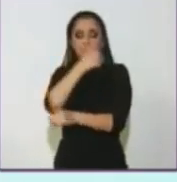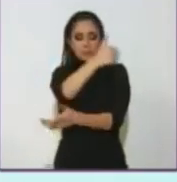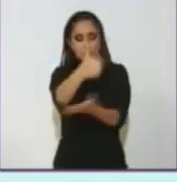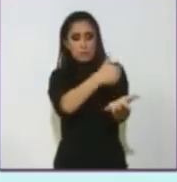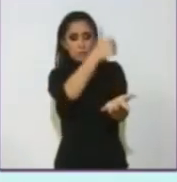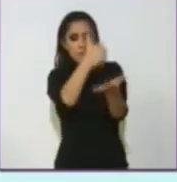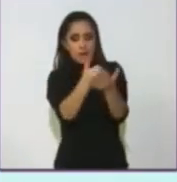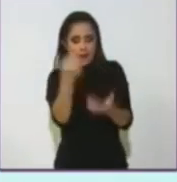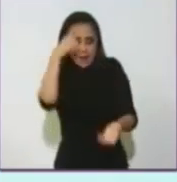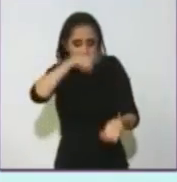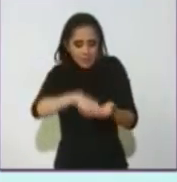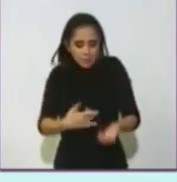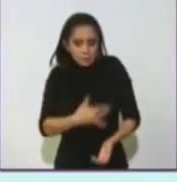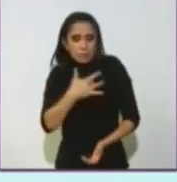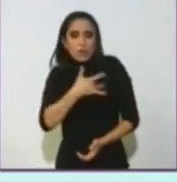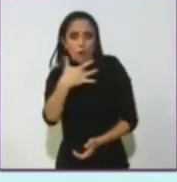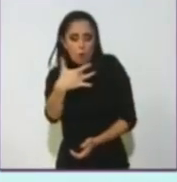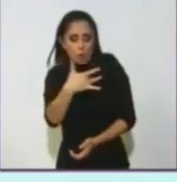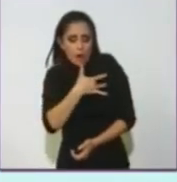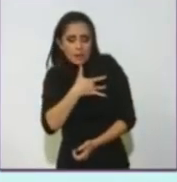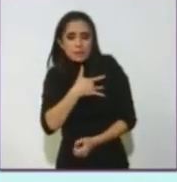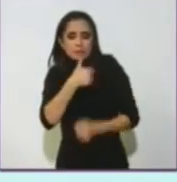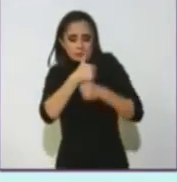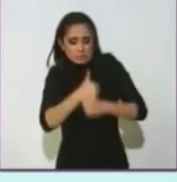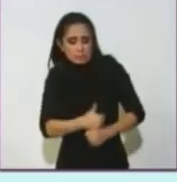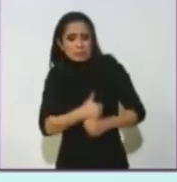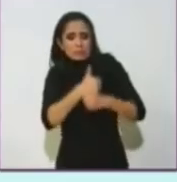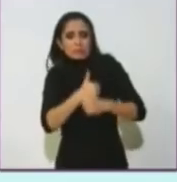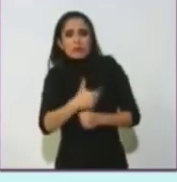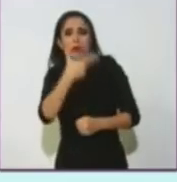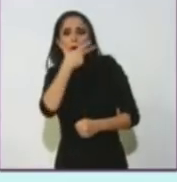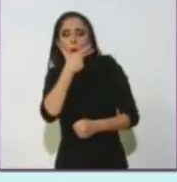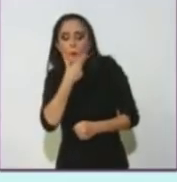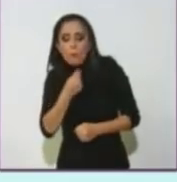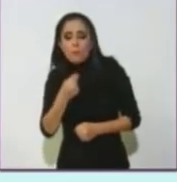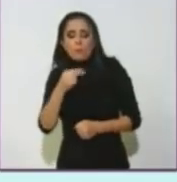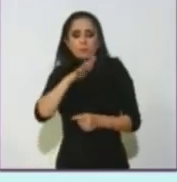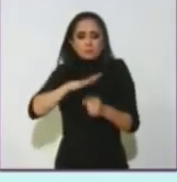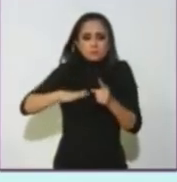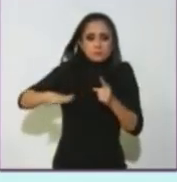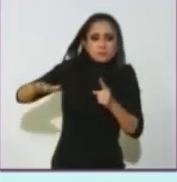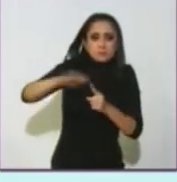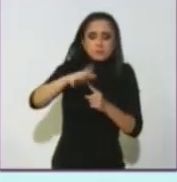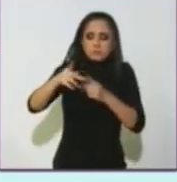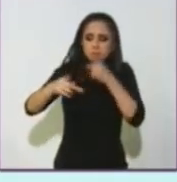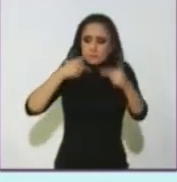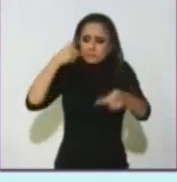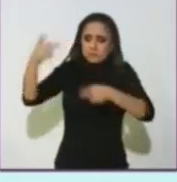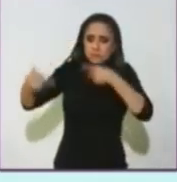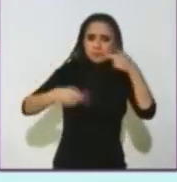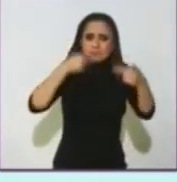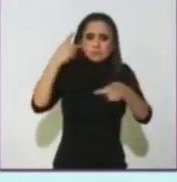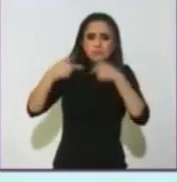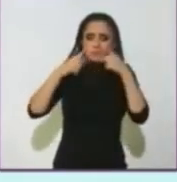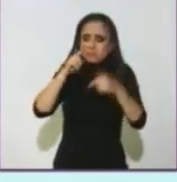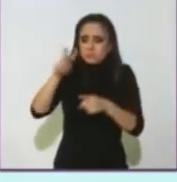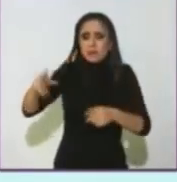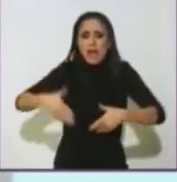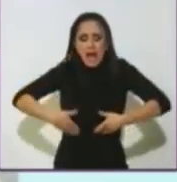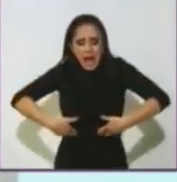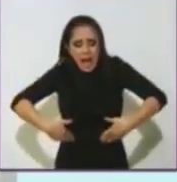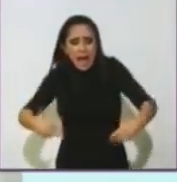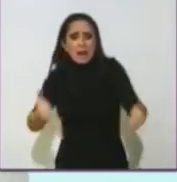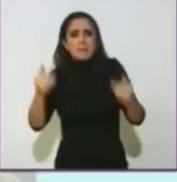llevas adentro mi corazón mi pena de los hombres del alba mil voces descompuestas por el frío y el hambre